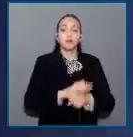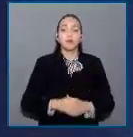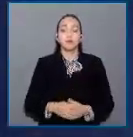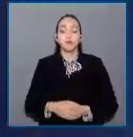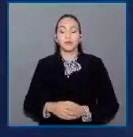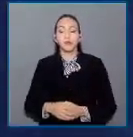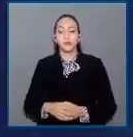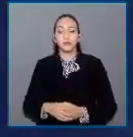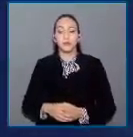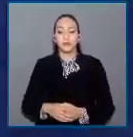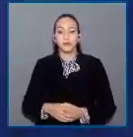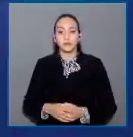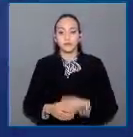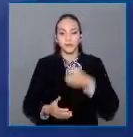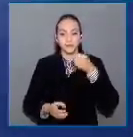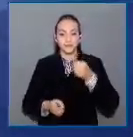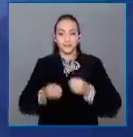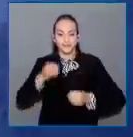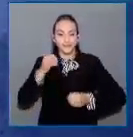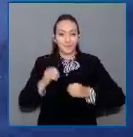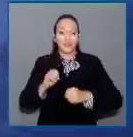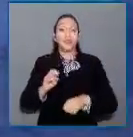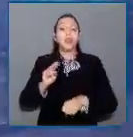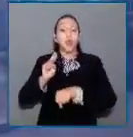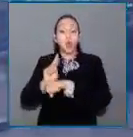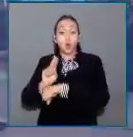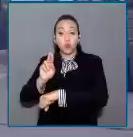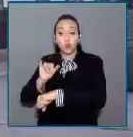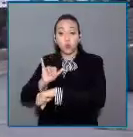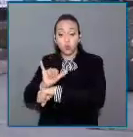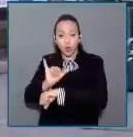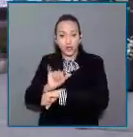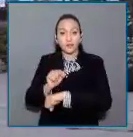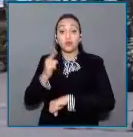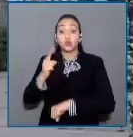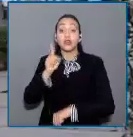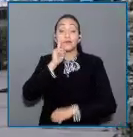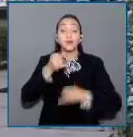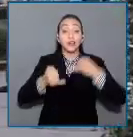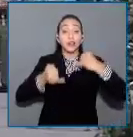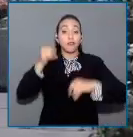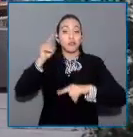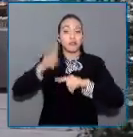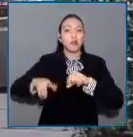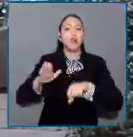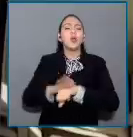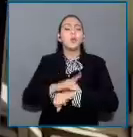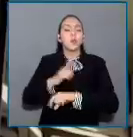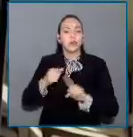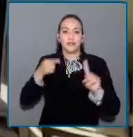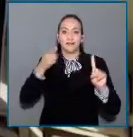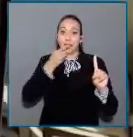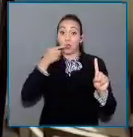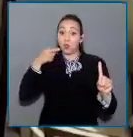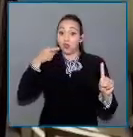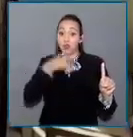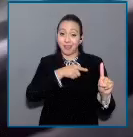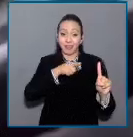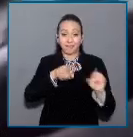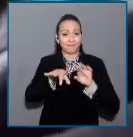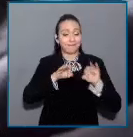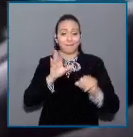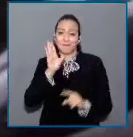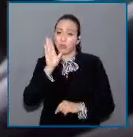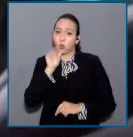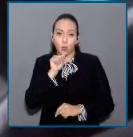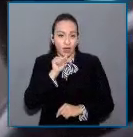La Suprema Corte de Uruguay destituyó a una jueza de primera instancia por ineptitud para el ejercicio del cargo.